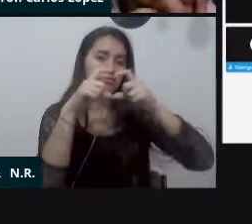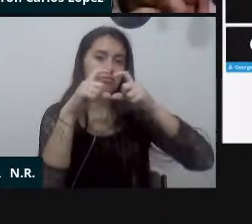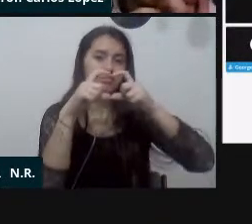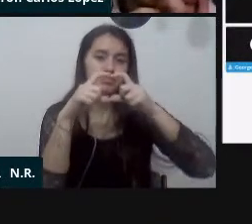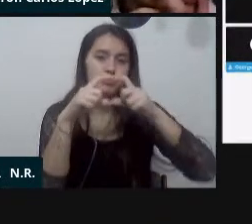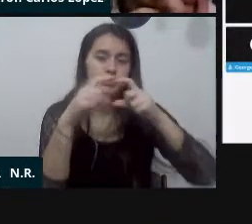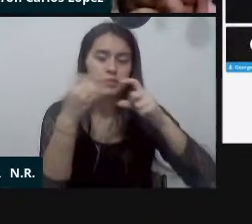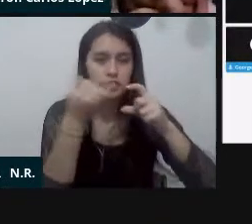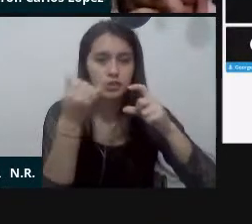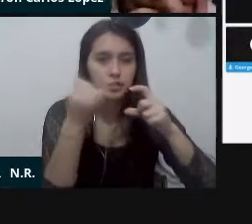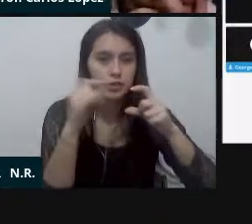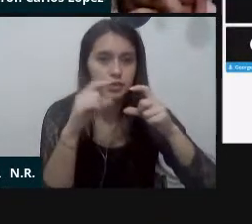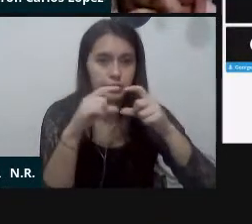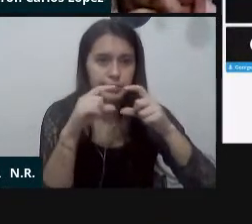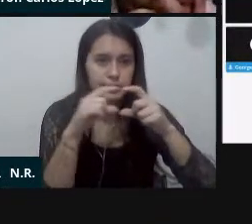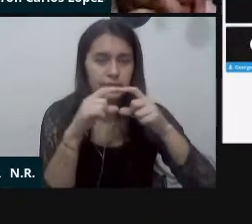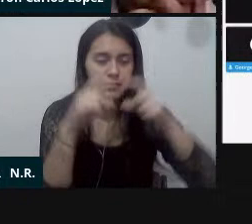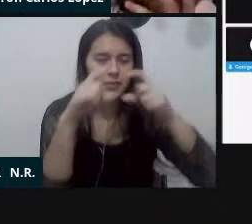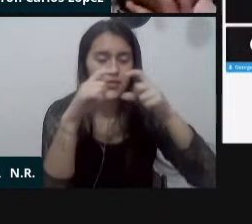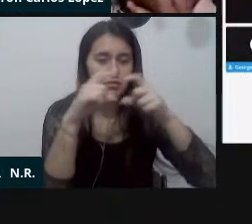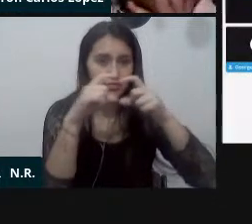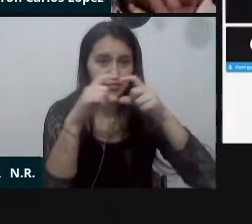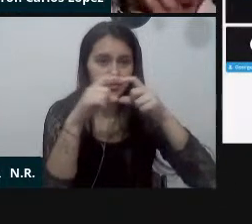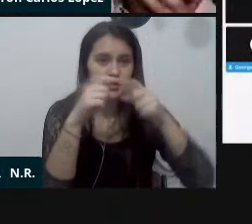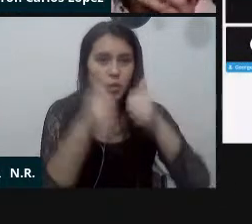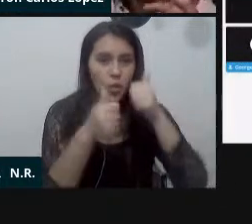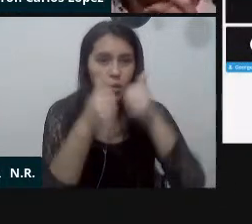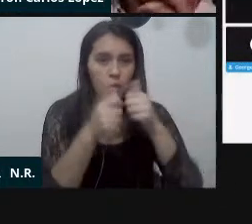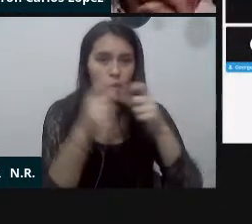cual nos indica que es la pantalla que estamos compartiendo.